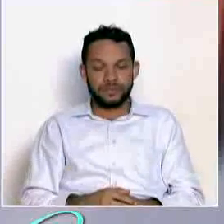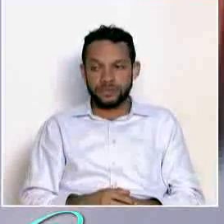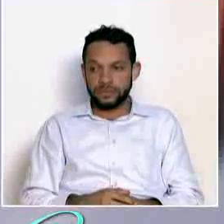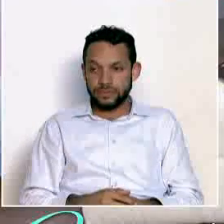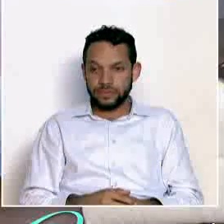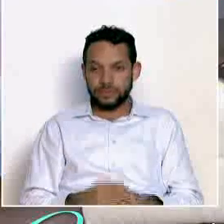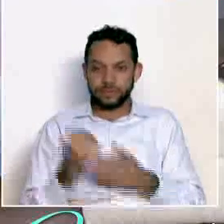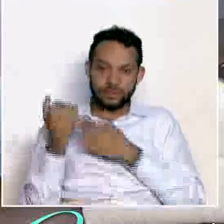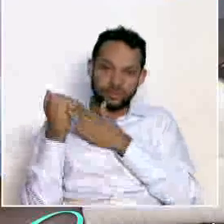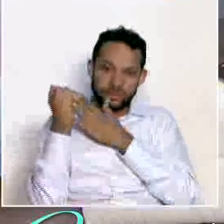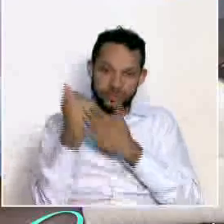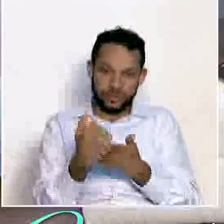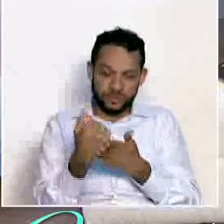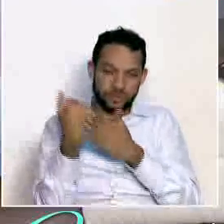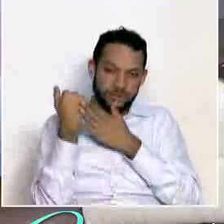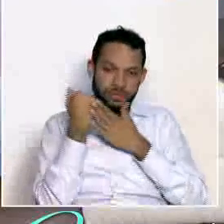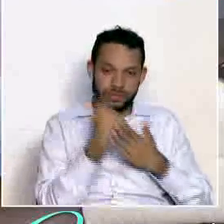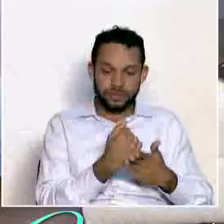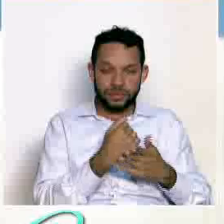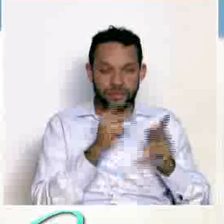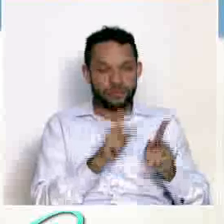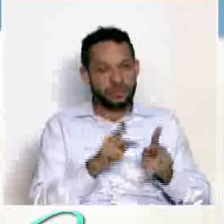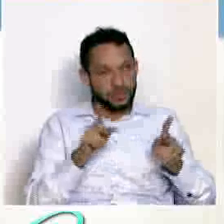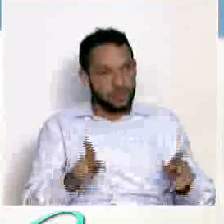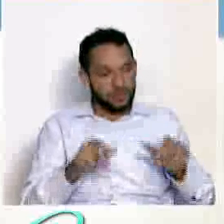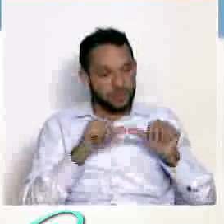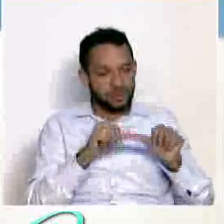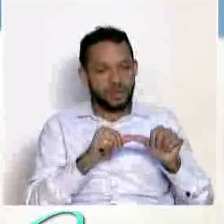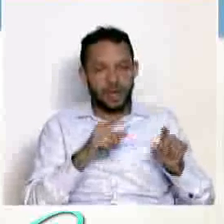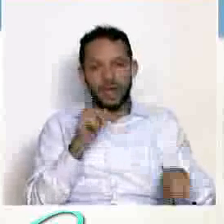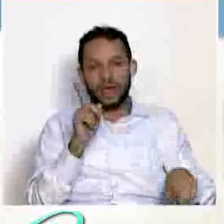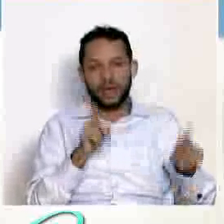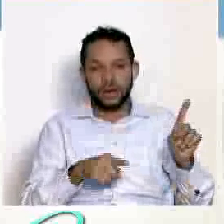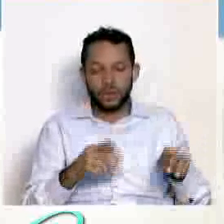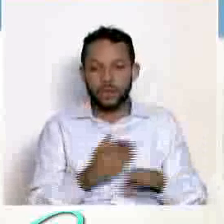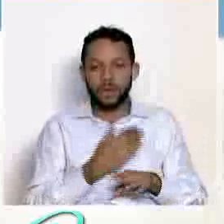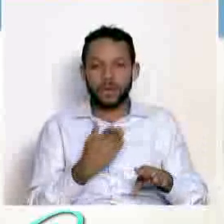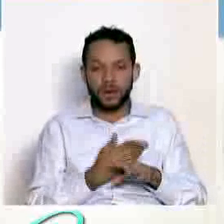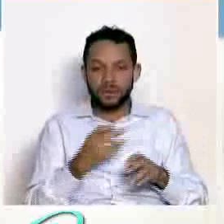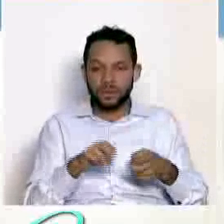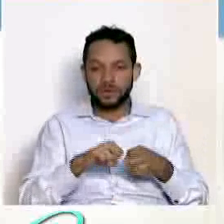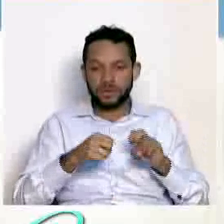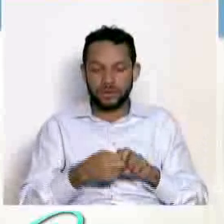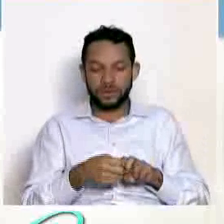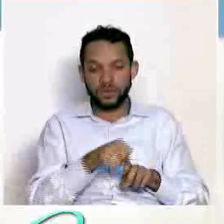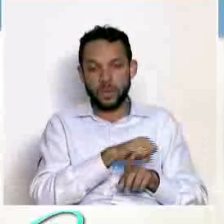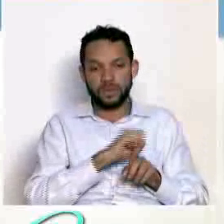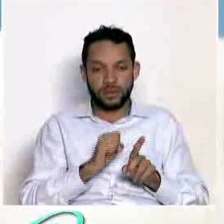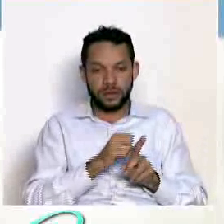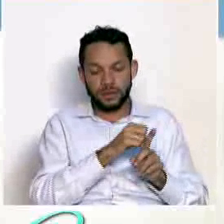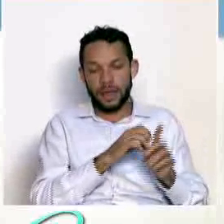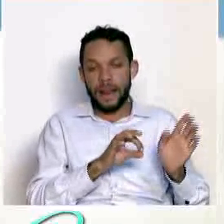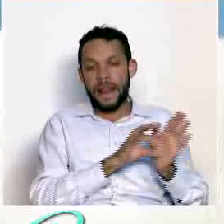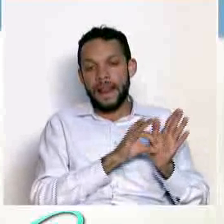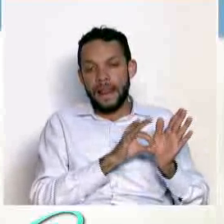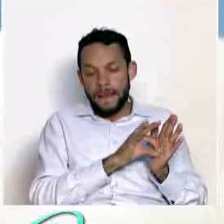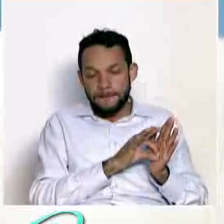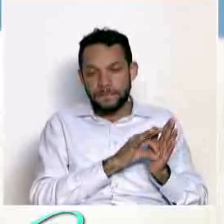Dentro de las ayudas terapéuticas tenemos un gran problema social, que son las adicciones de todo